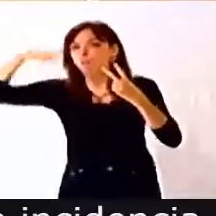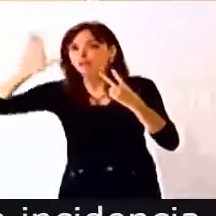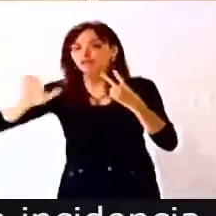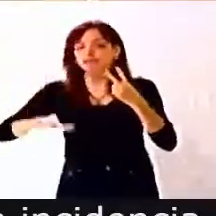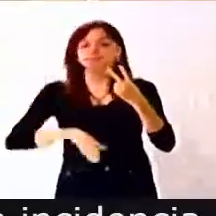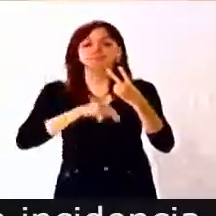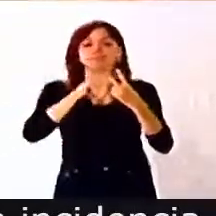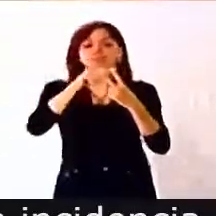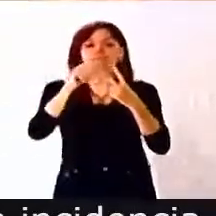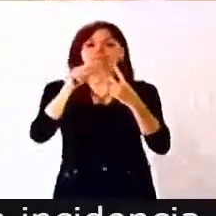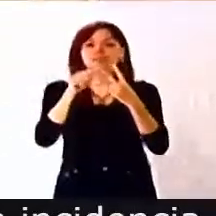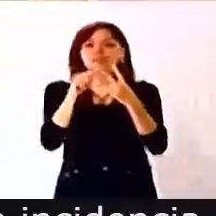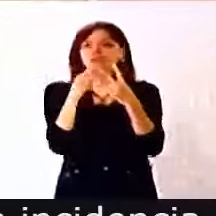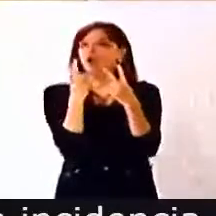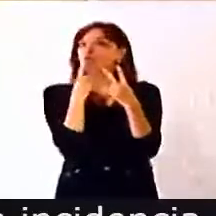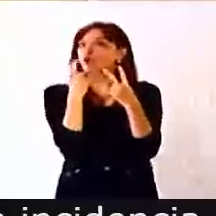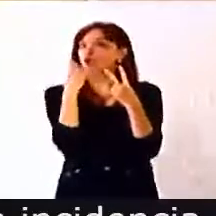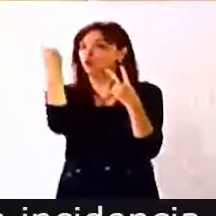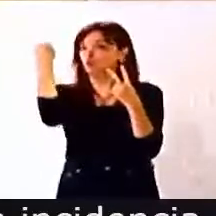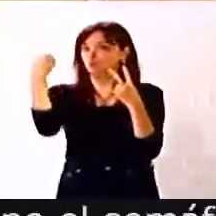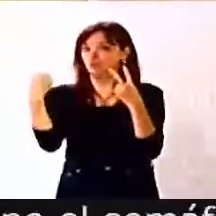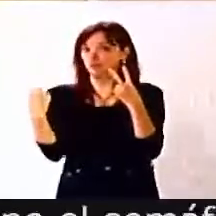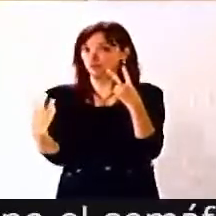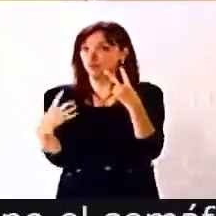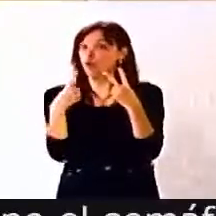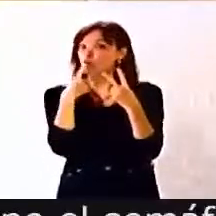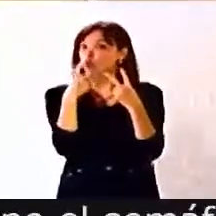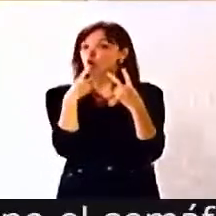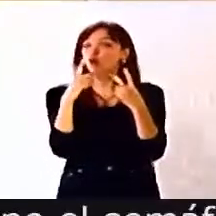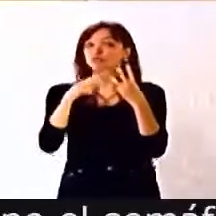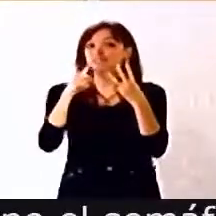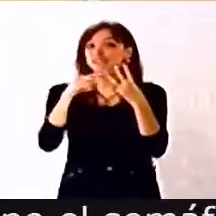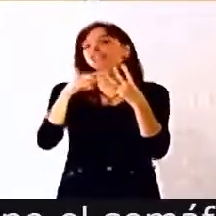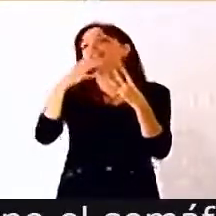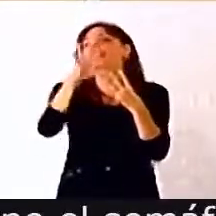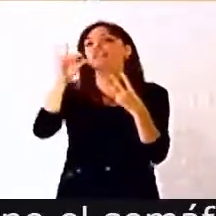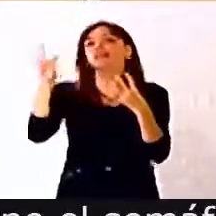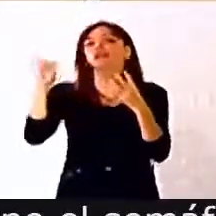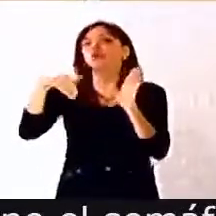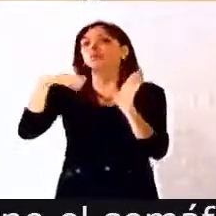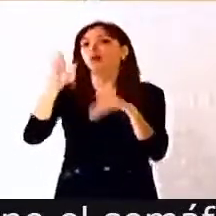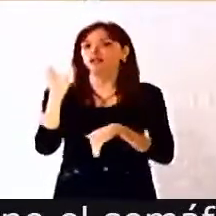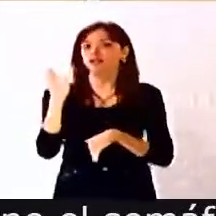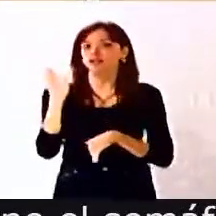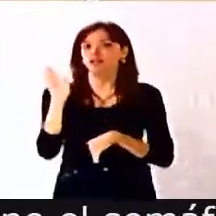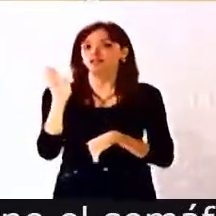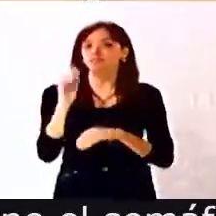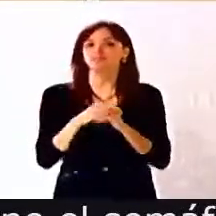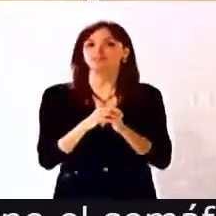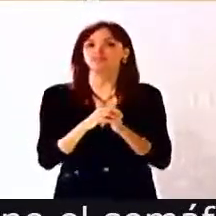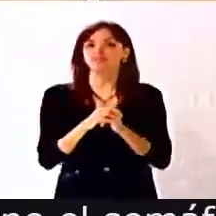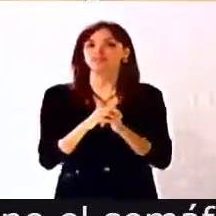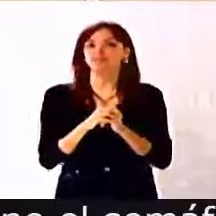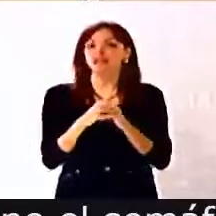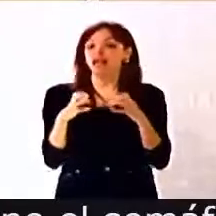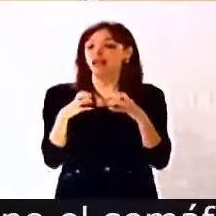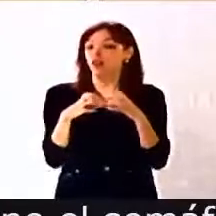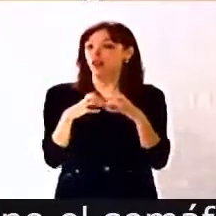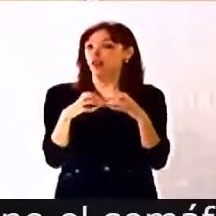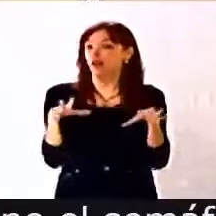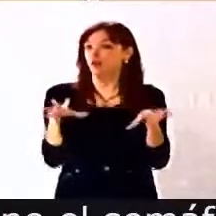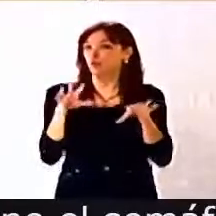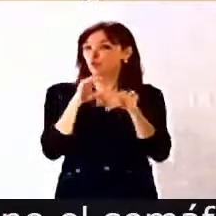Se pone el semáforo en rojo cuando está por encima de los 500, en un ámbar oscurito